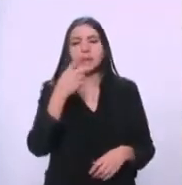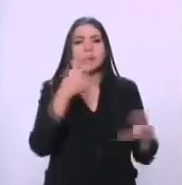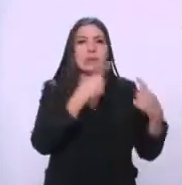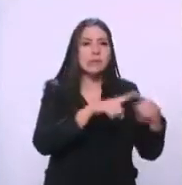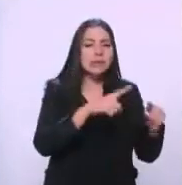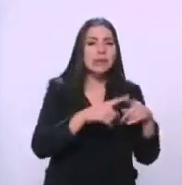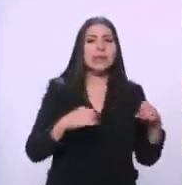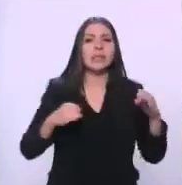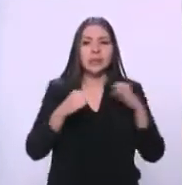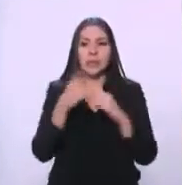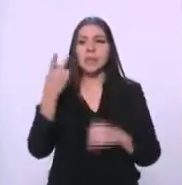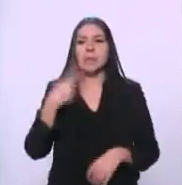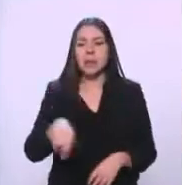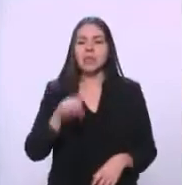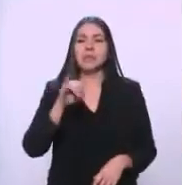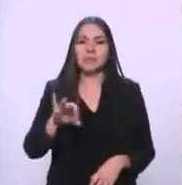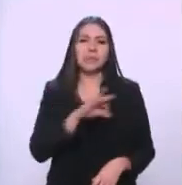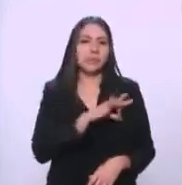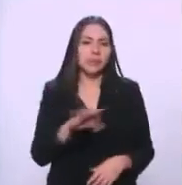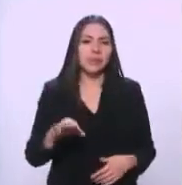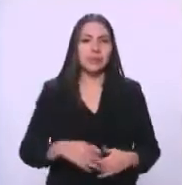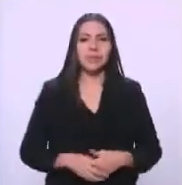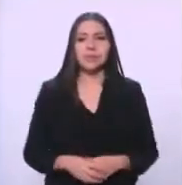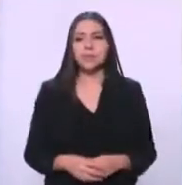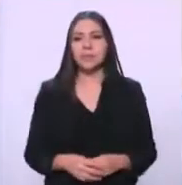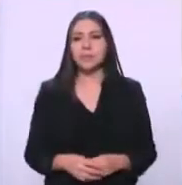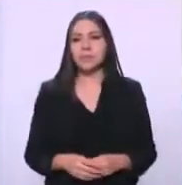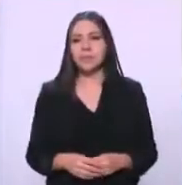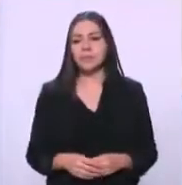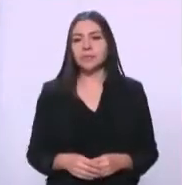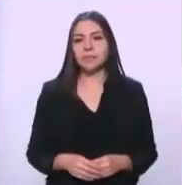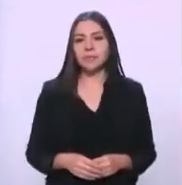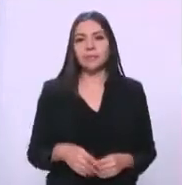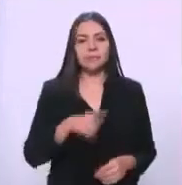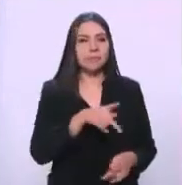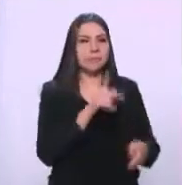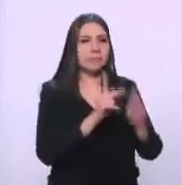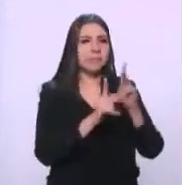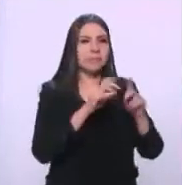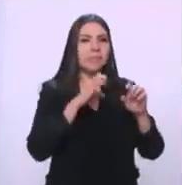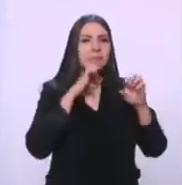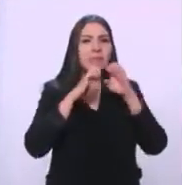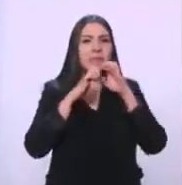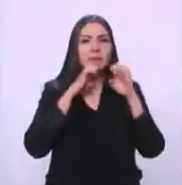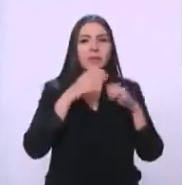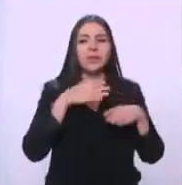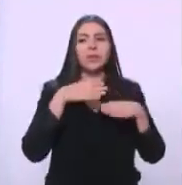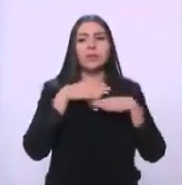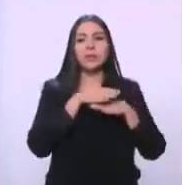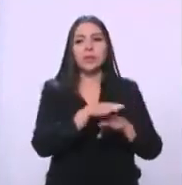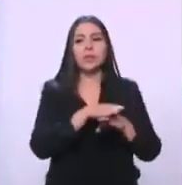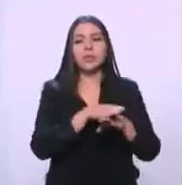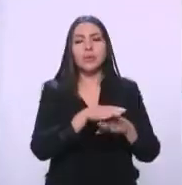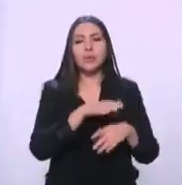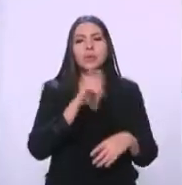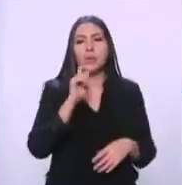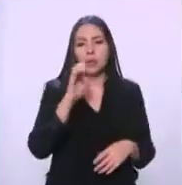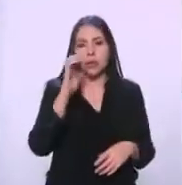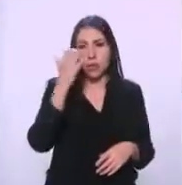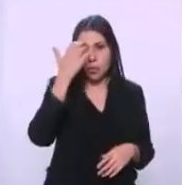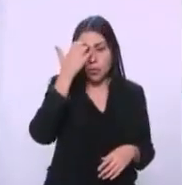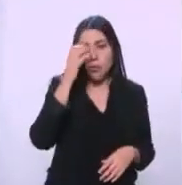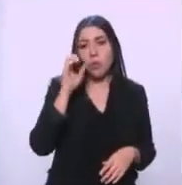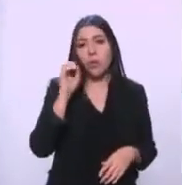serie de condiciones, pero es posible, ¿no? Oye, Dana, ¿platicaste con ella en algún momento sobre el conocimiento, o más